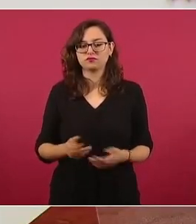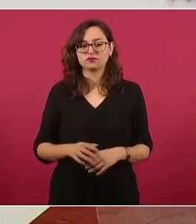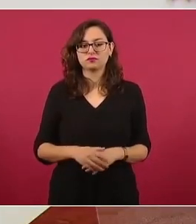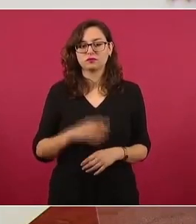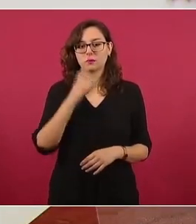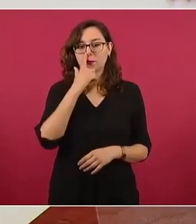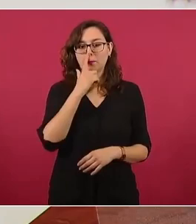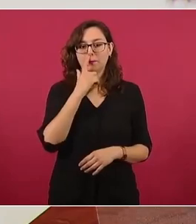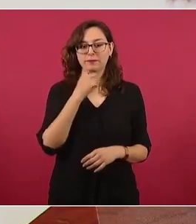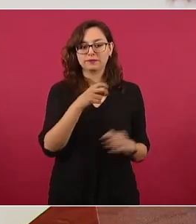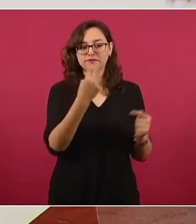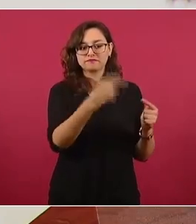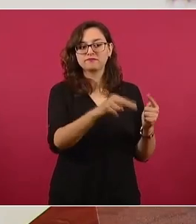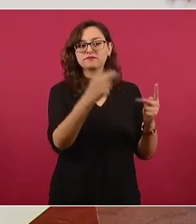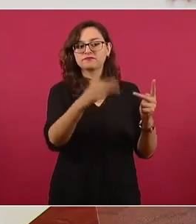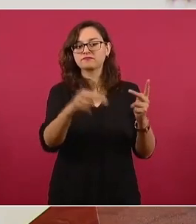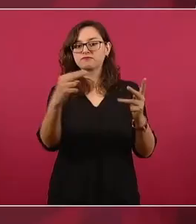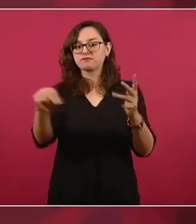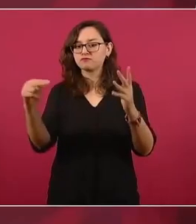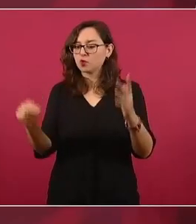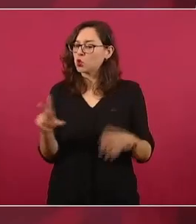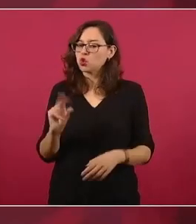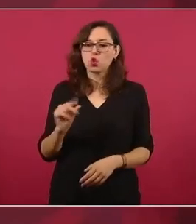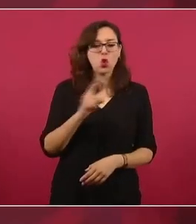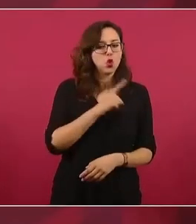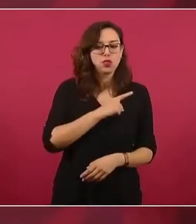más, no los voy a mencionar.